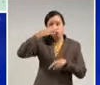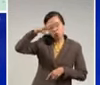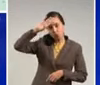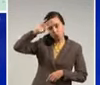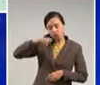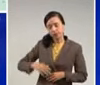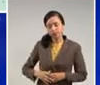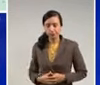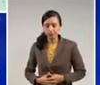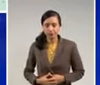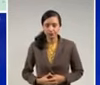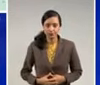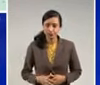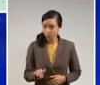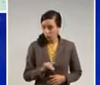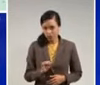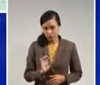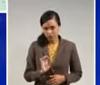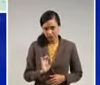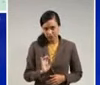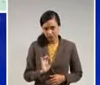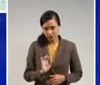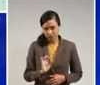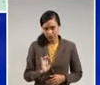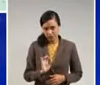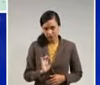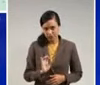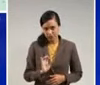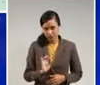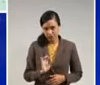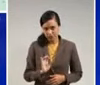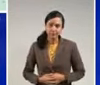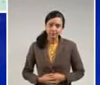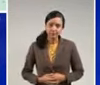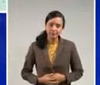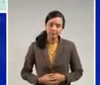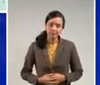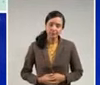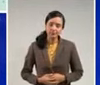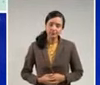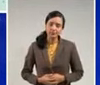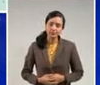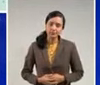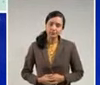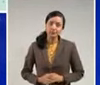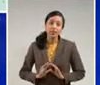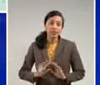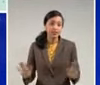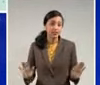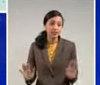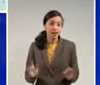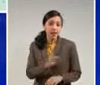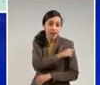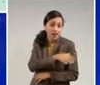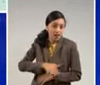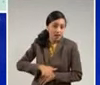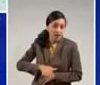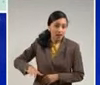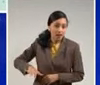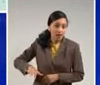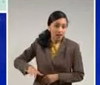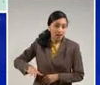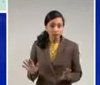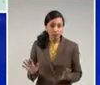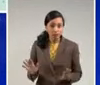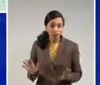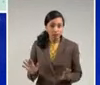lo tiene Cuba. Ahora, ya de la población que es objeto de